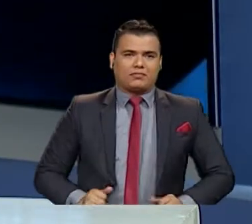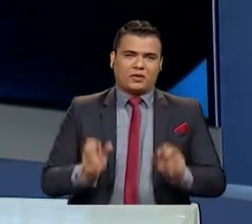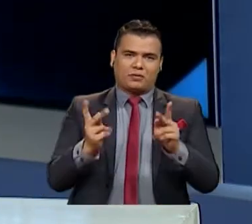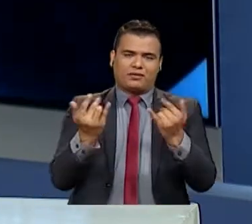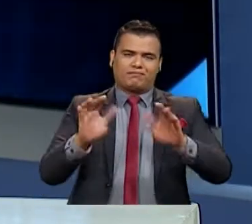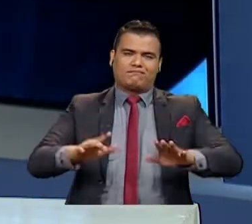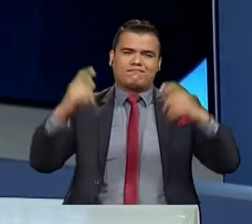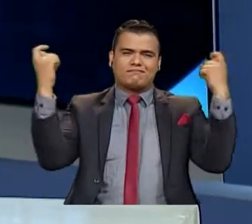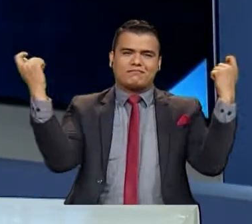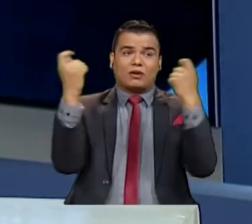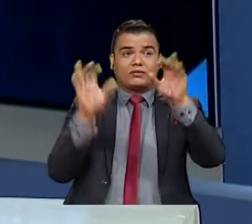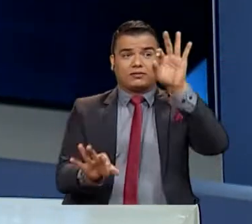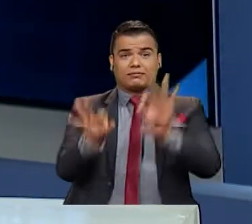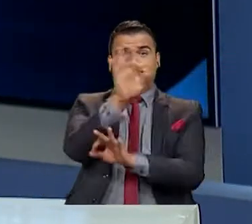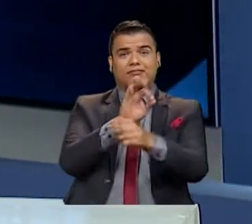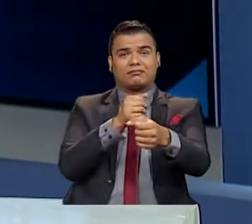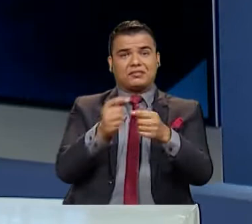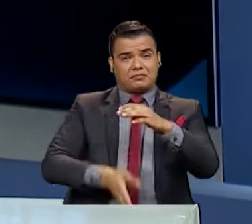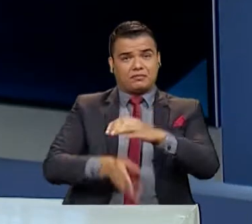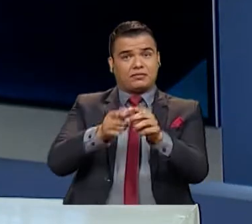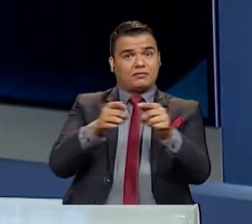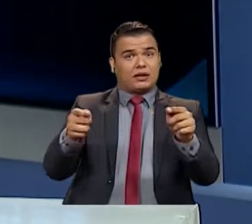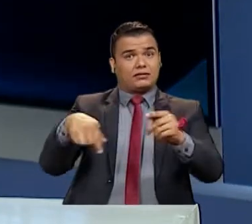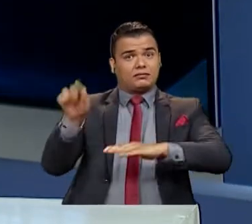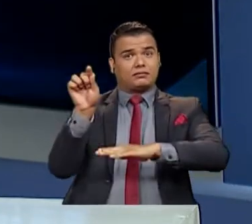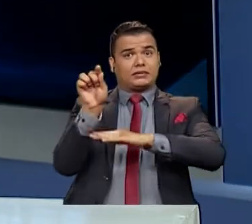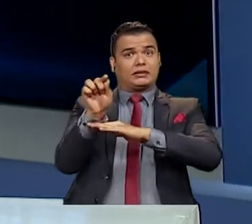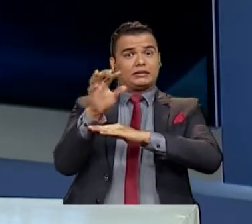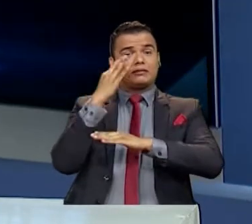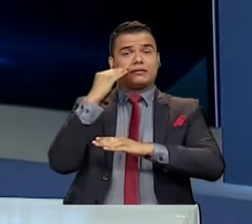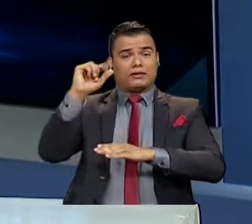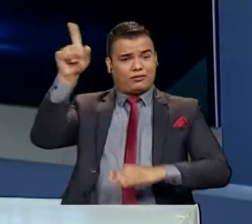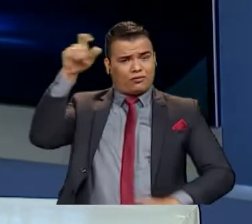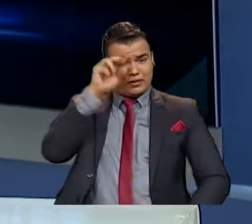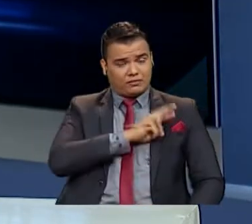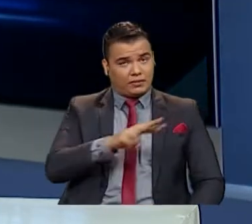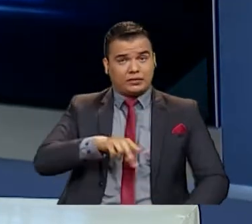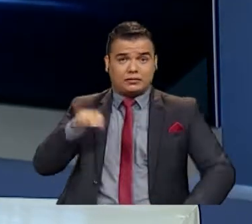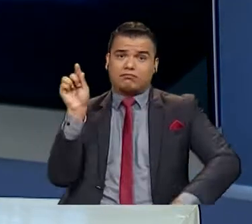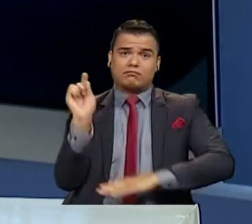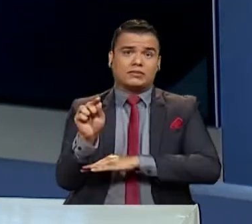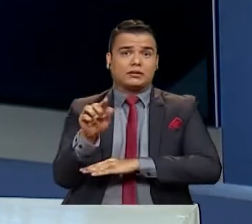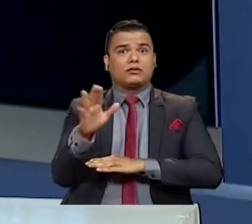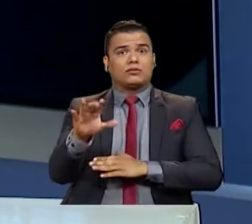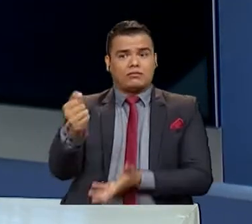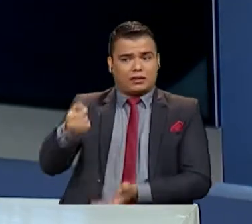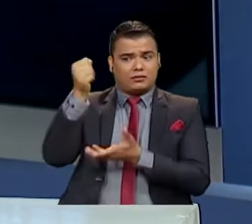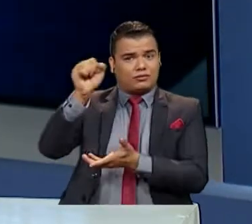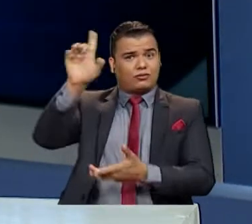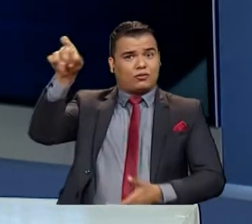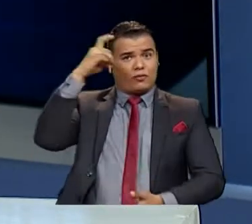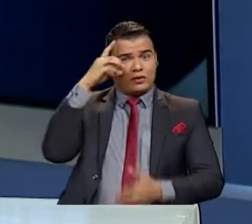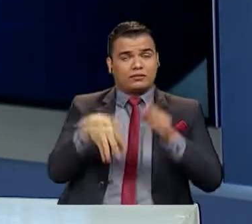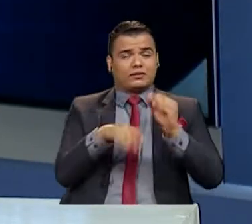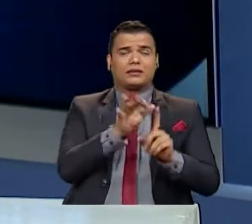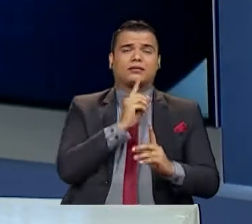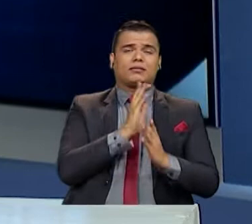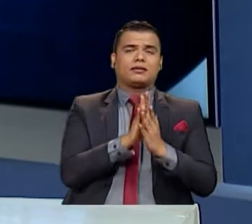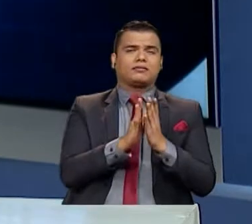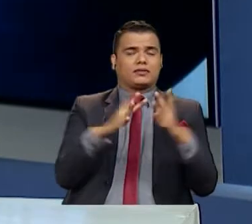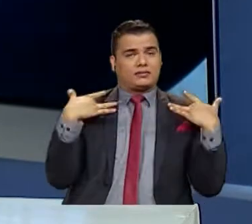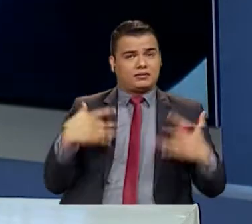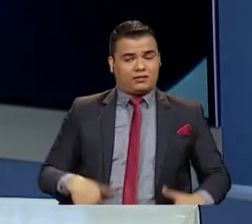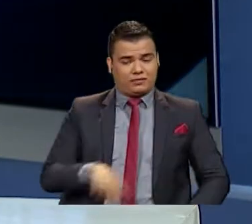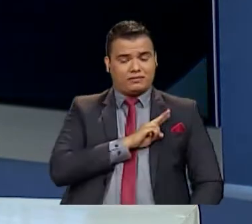Pausa en Telepacífico Noticias, ya regresamos con un fuerte pronunciamiento de la gobernadora del departamento sobre las regalías y nuestro especial sobre la salud